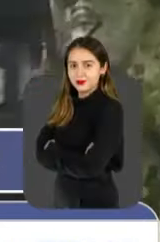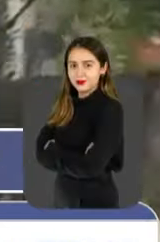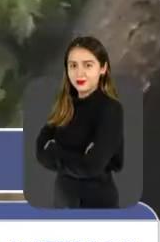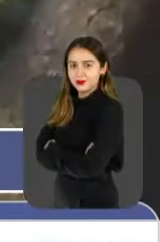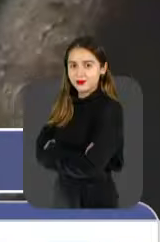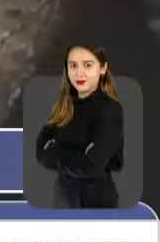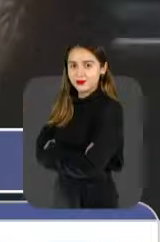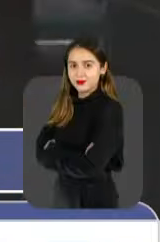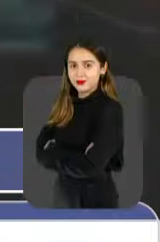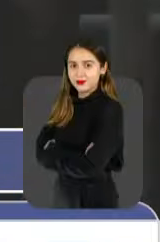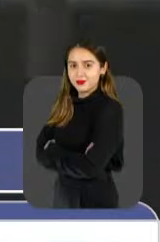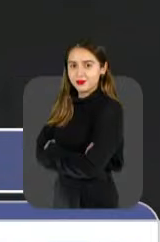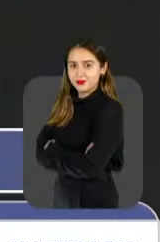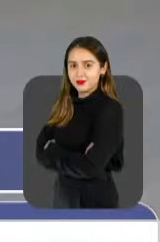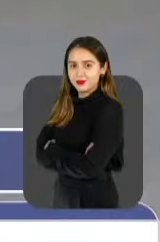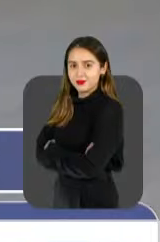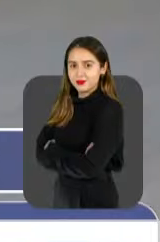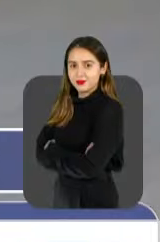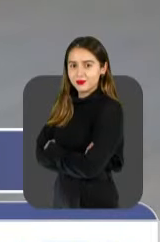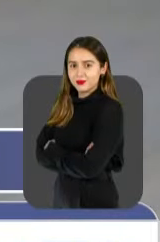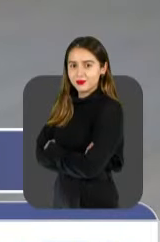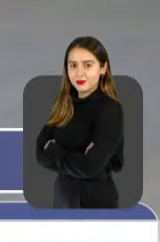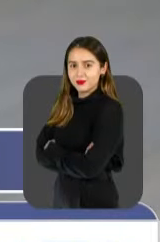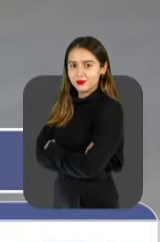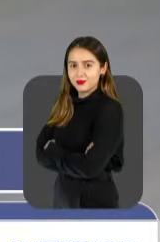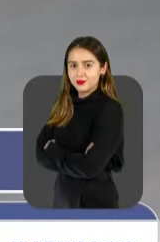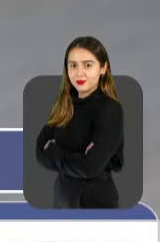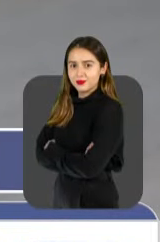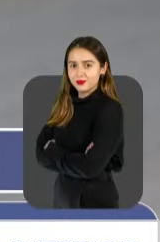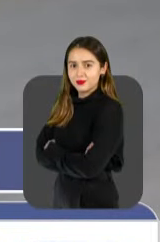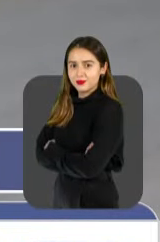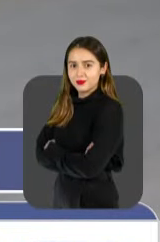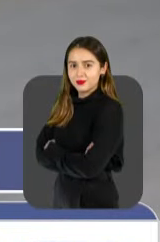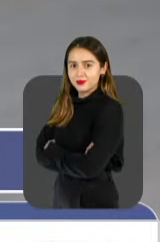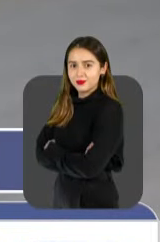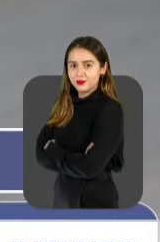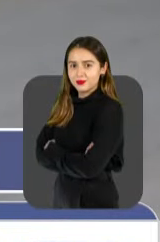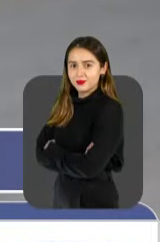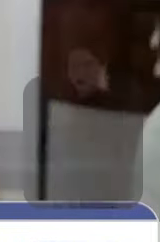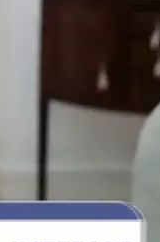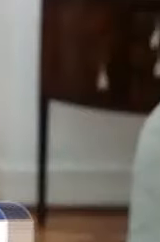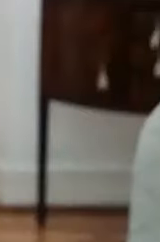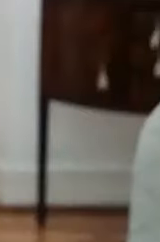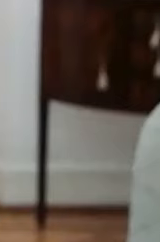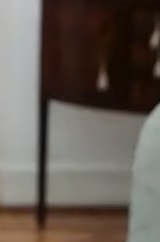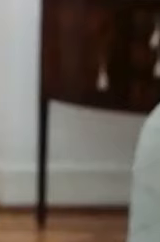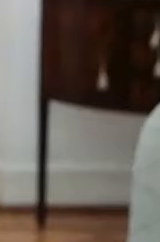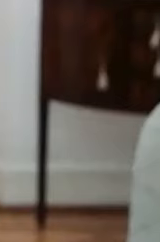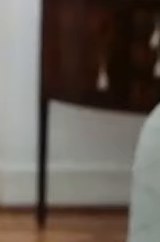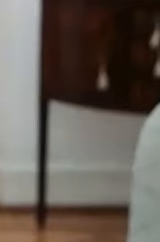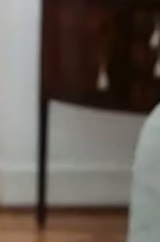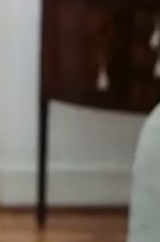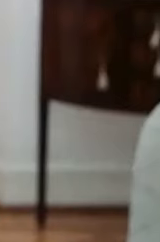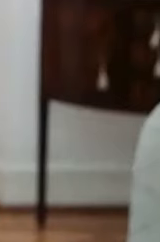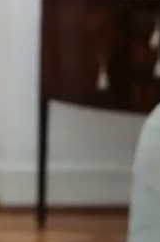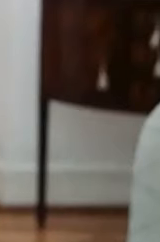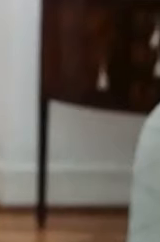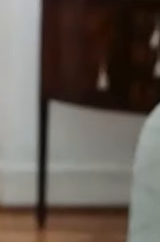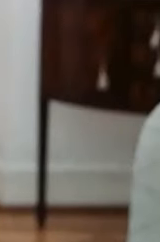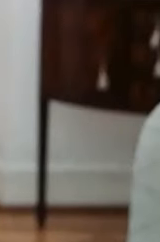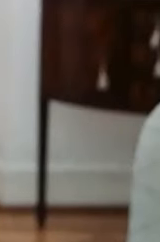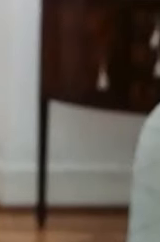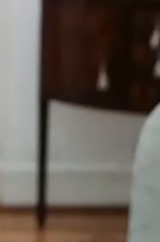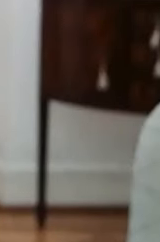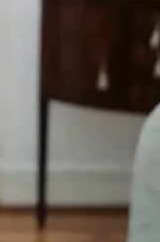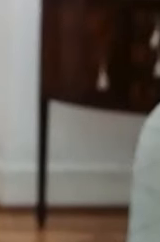Antonio cast también es vozo críticas y acusó falta de carácter y decisión en el gobierno detrás de cada asesinato y de cada muerte